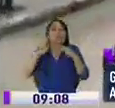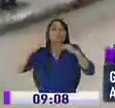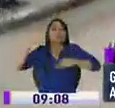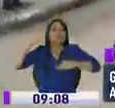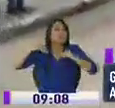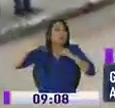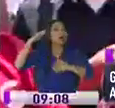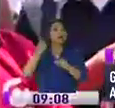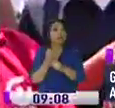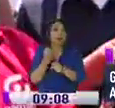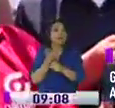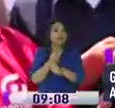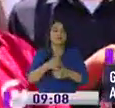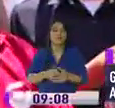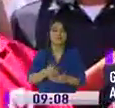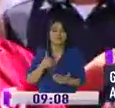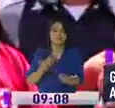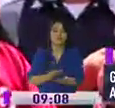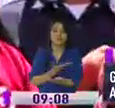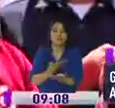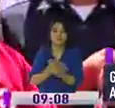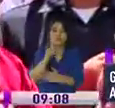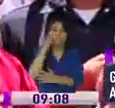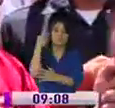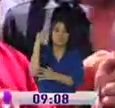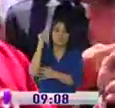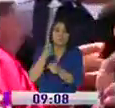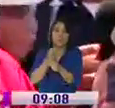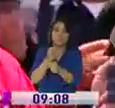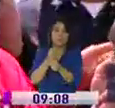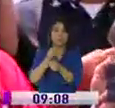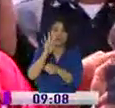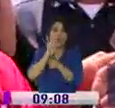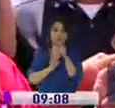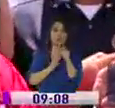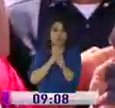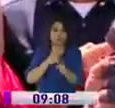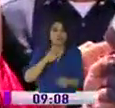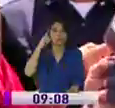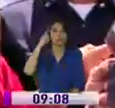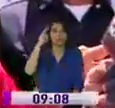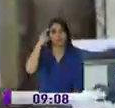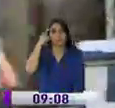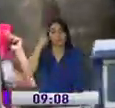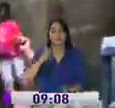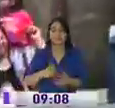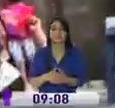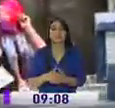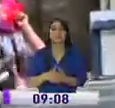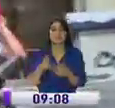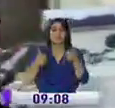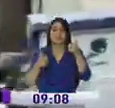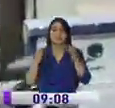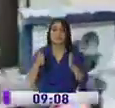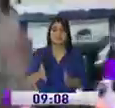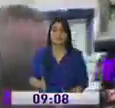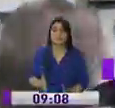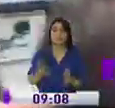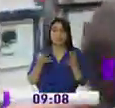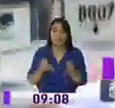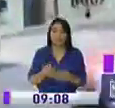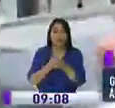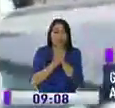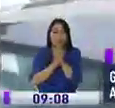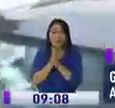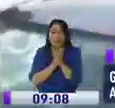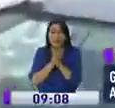trabajo. La propuesta es 1 millón de empleos durante 4 años de gobierno. el presidenciable no desaprovechó la